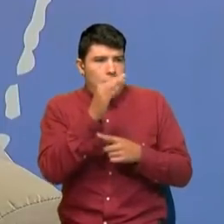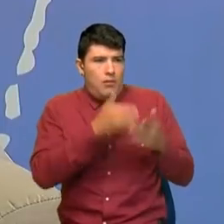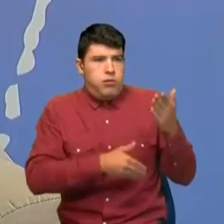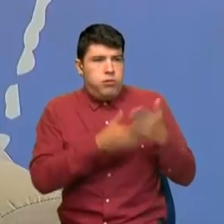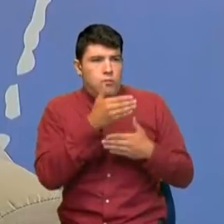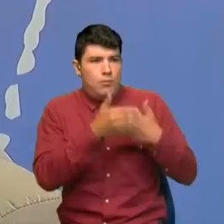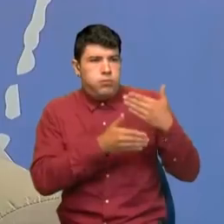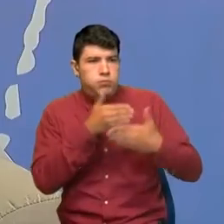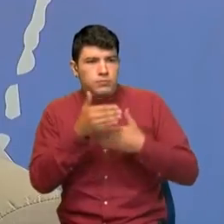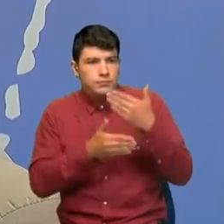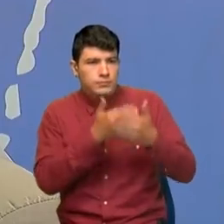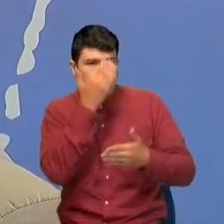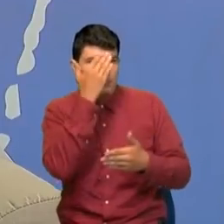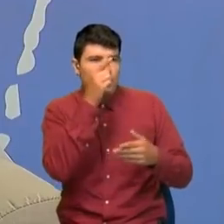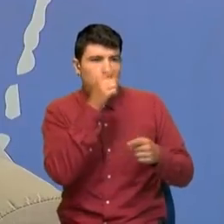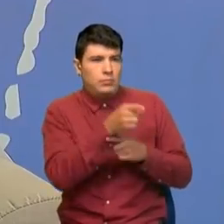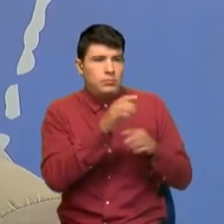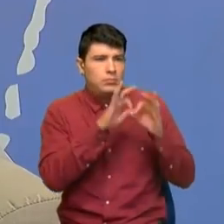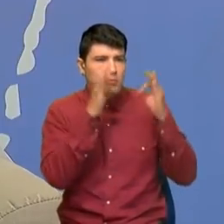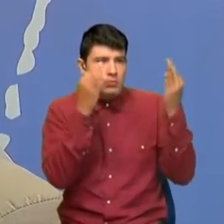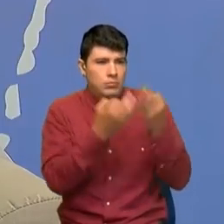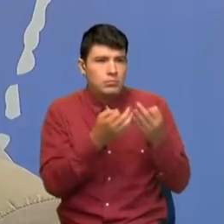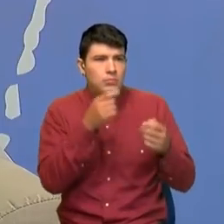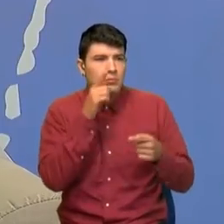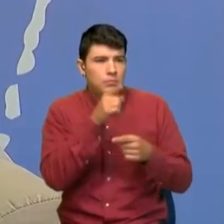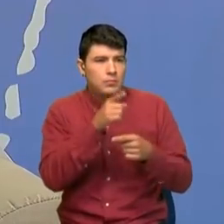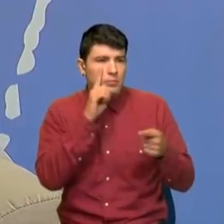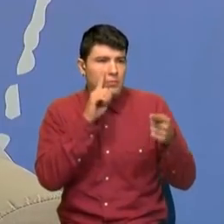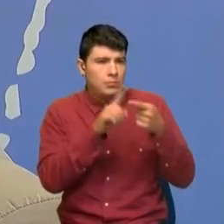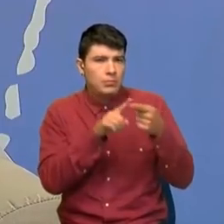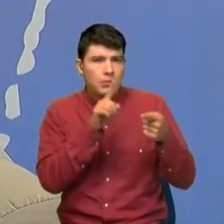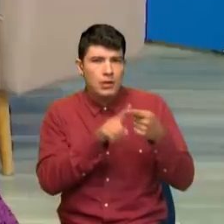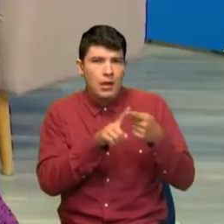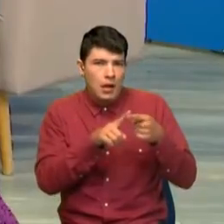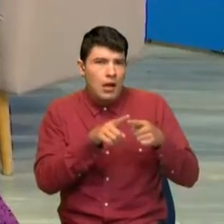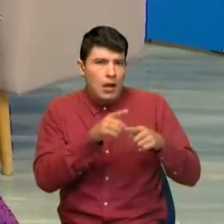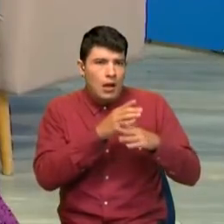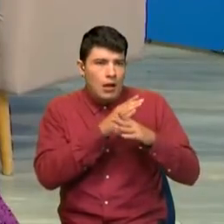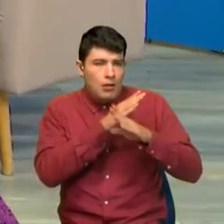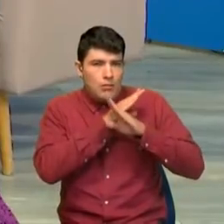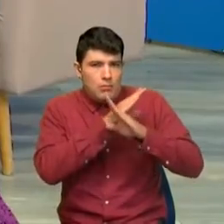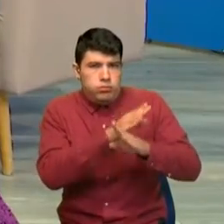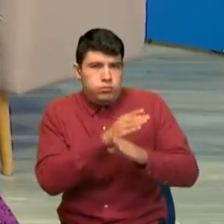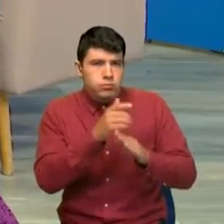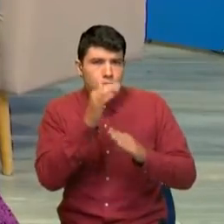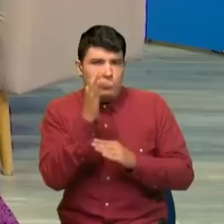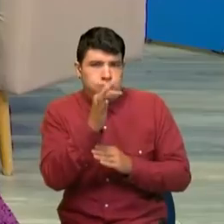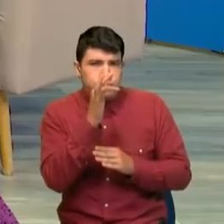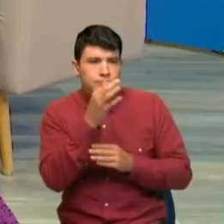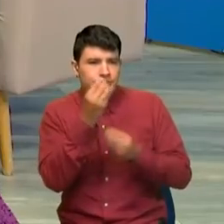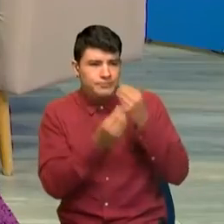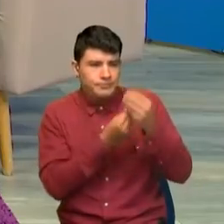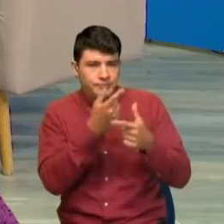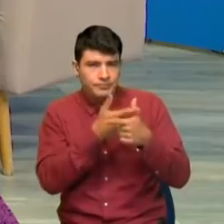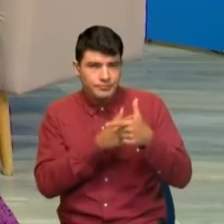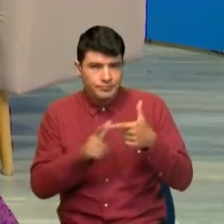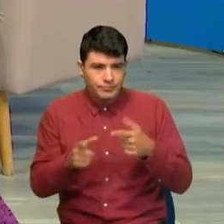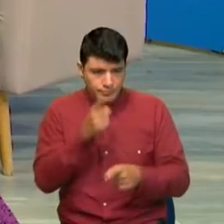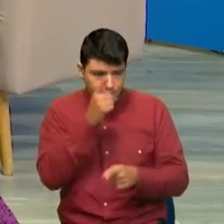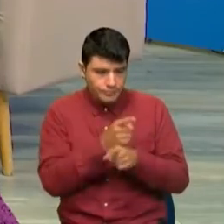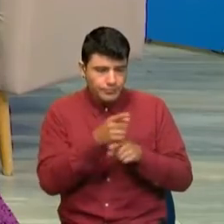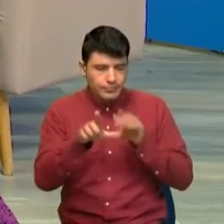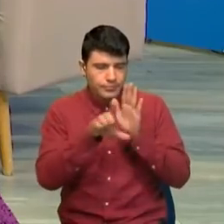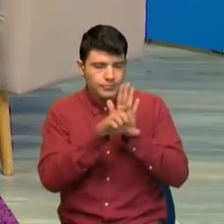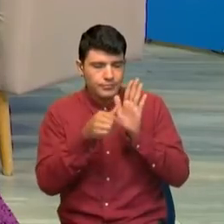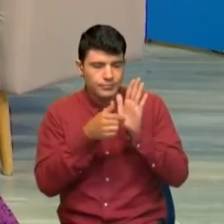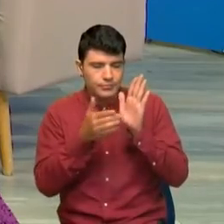el juez de familia con el fin de atacar el testamento y hacer la repartición como tal, como debe ser, ¿sí? Hay que